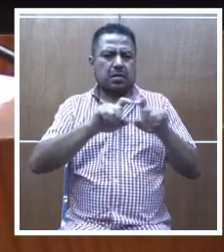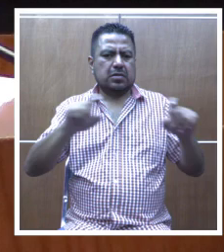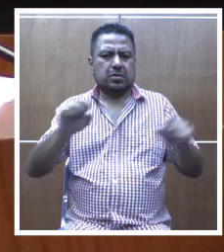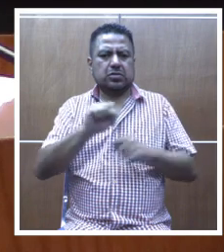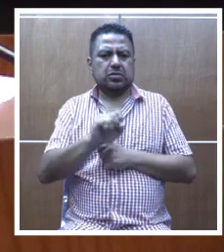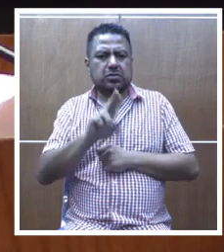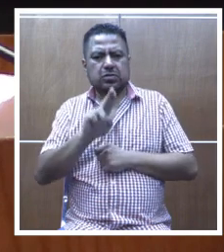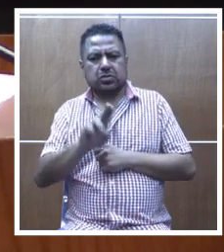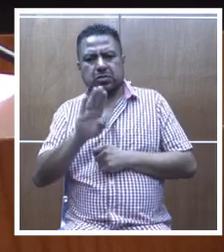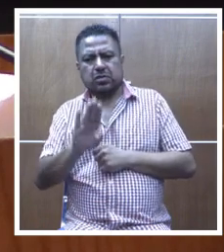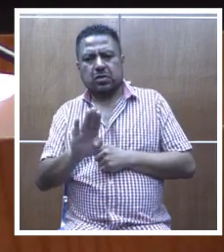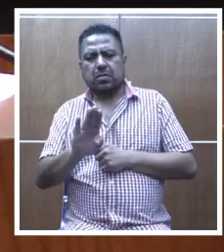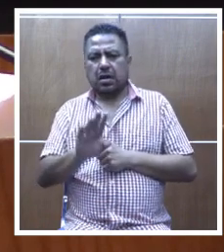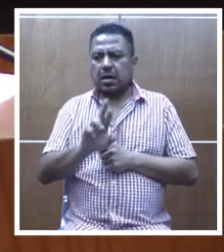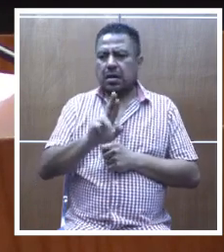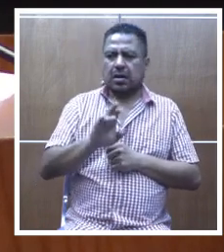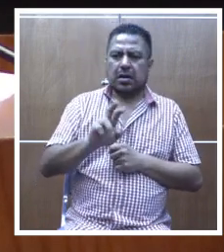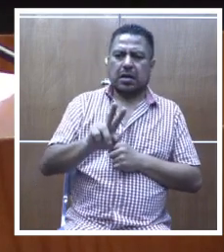sub-reg